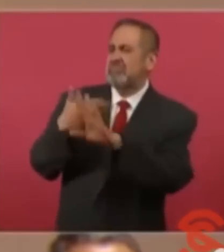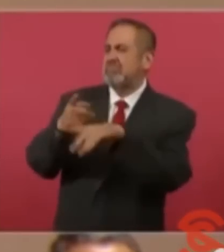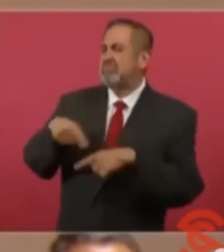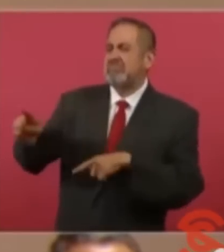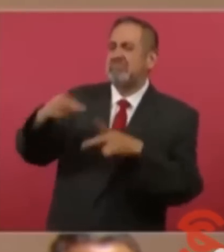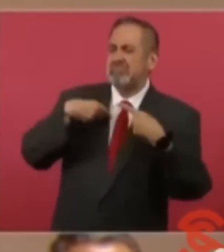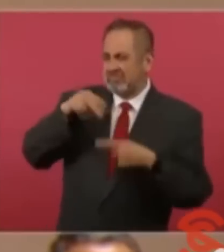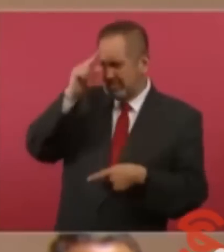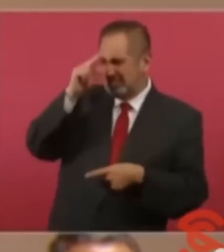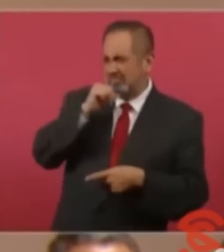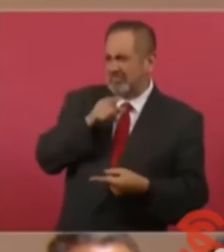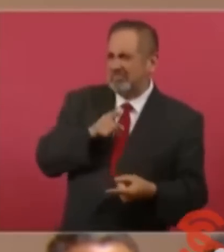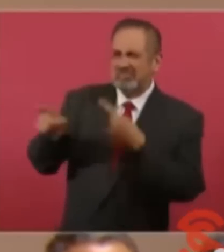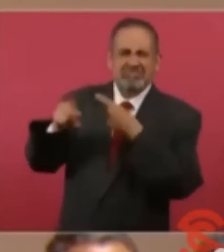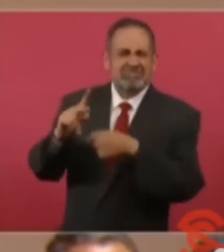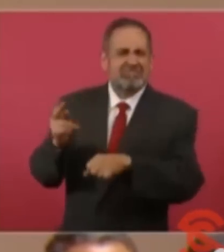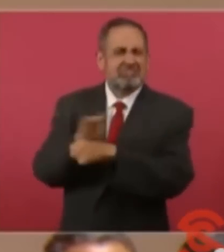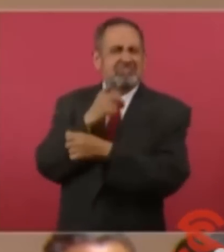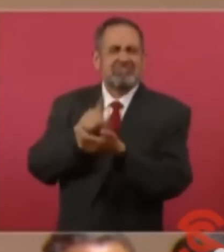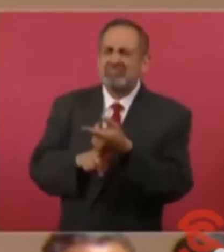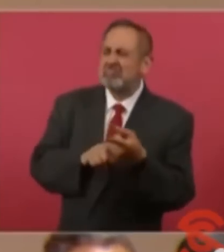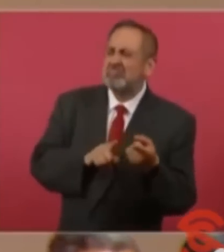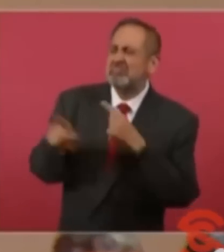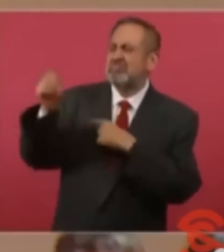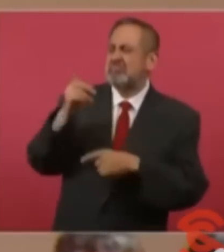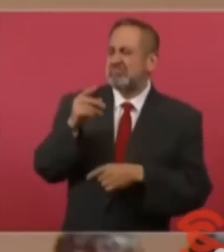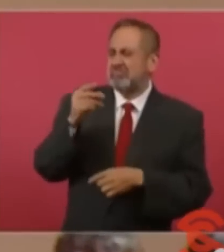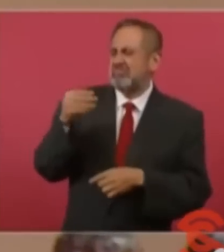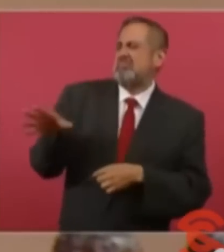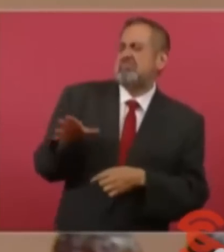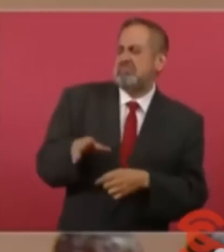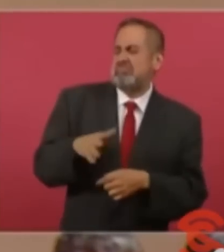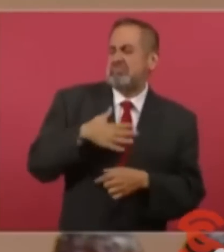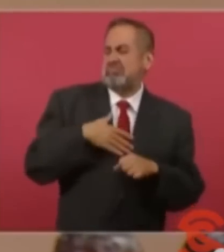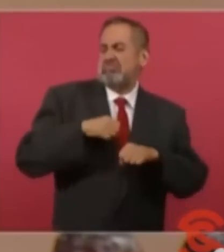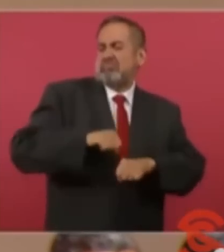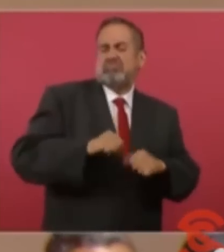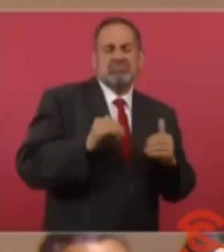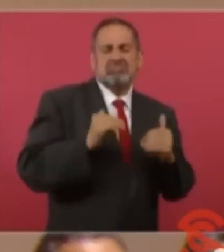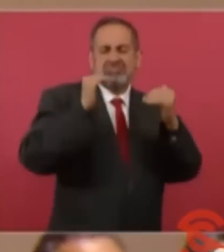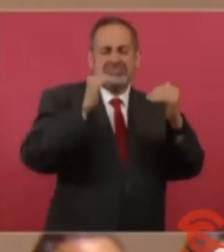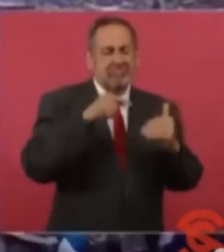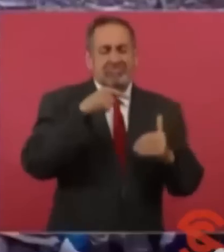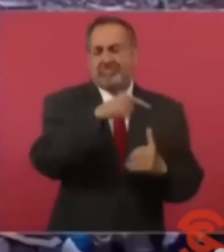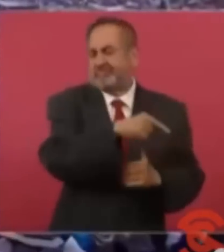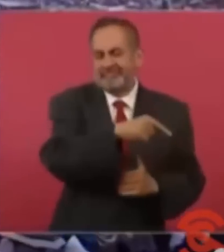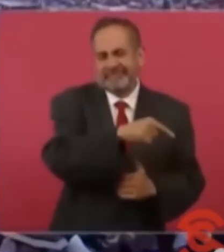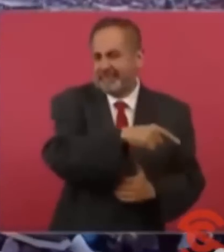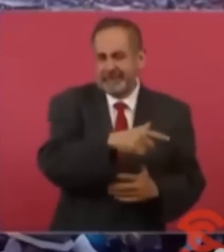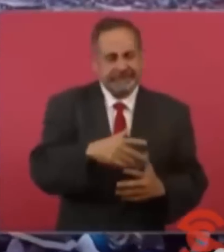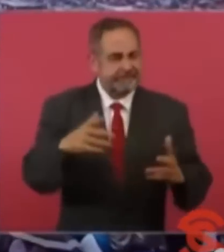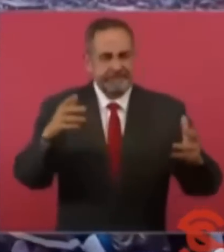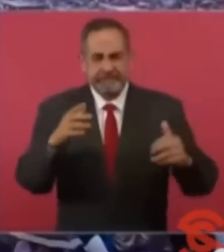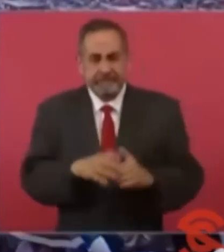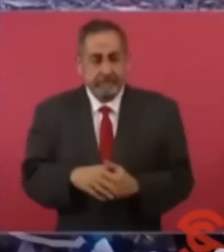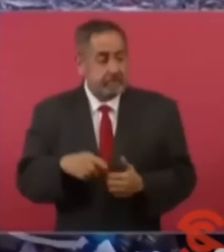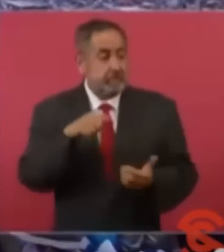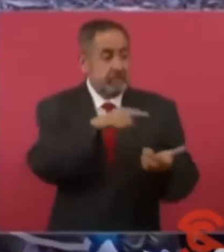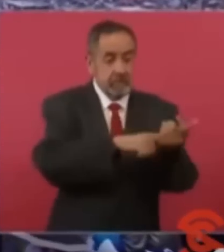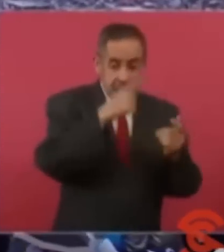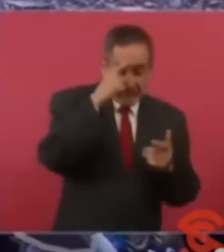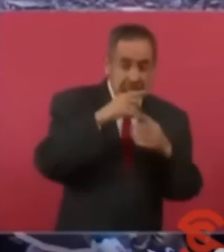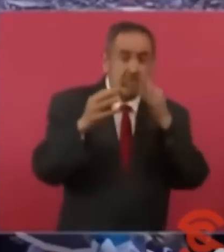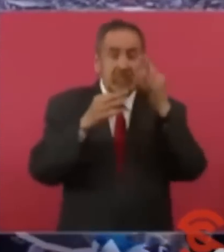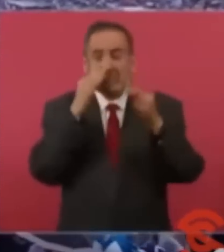gente, insultan, actúan con prepotencia y creen que con campañas